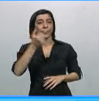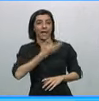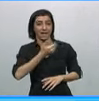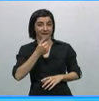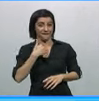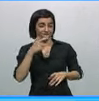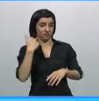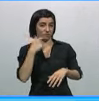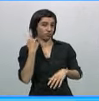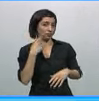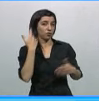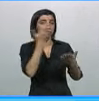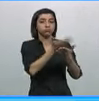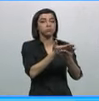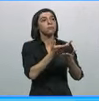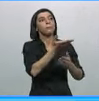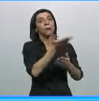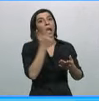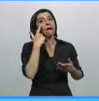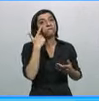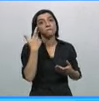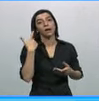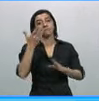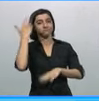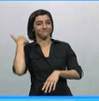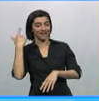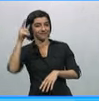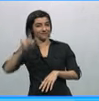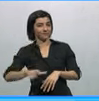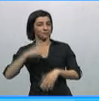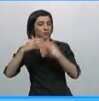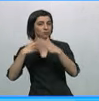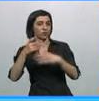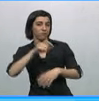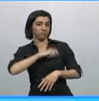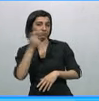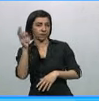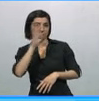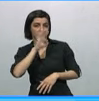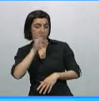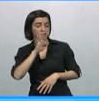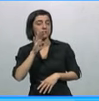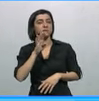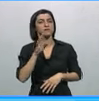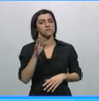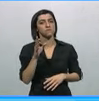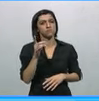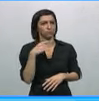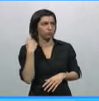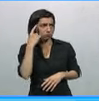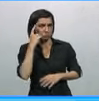para ver si podían rever la amarilla que le habían colocado, a nuestro criterio,